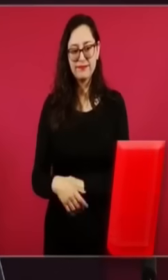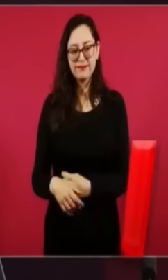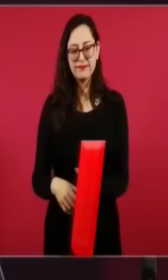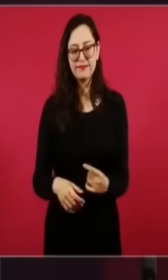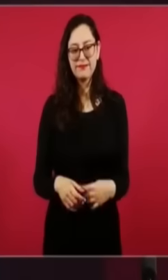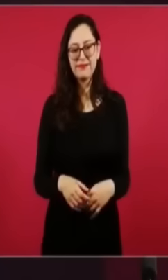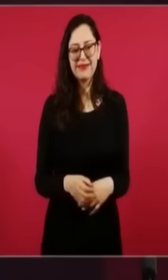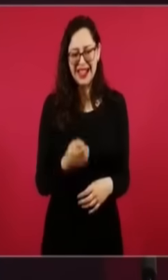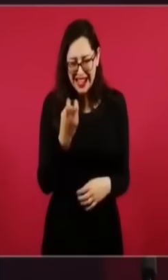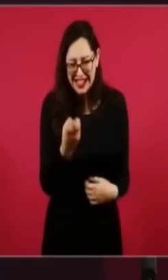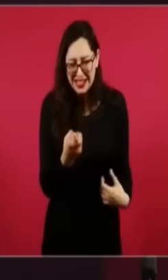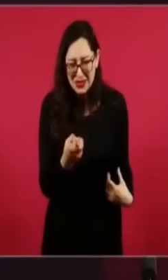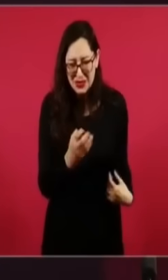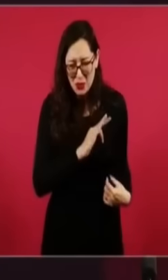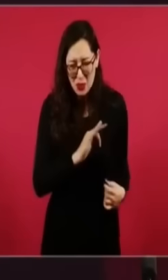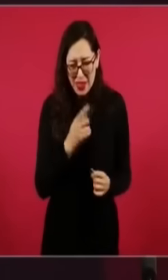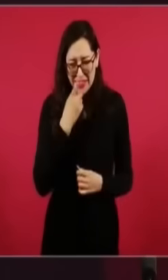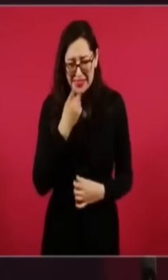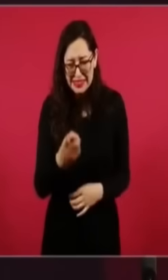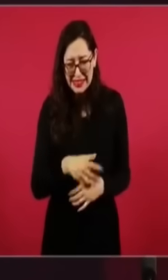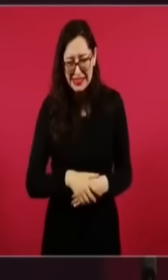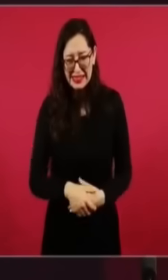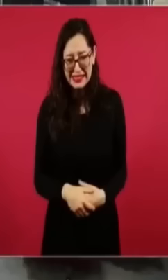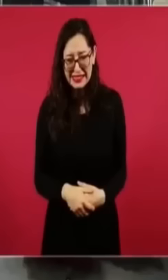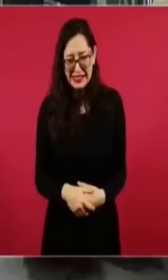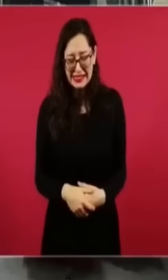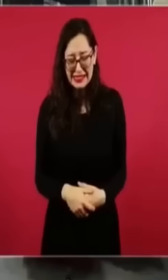¿Cómo ven eso? Mal, muy mal.